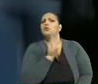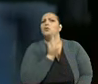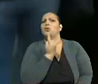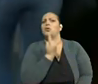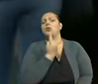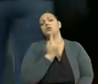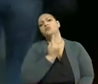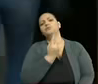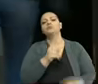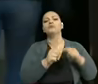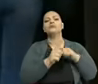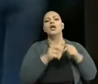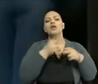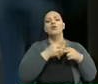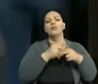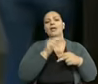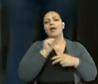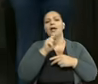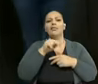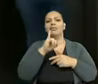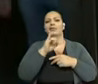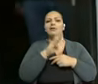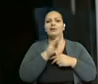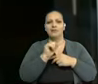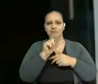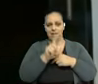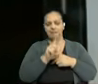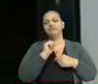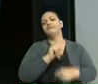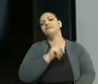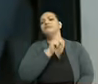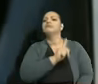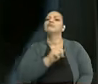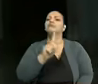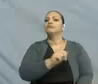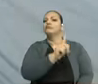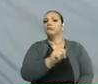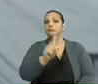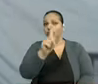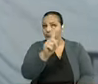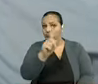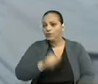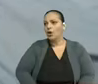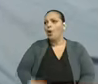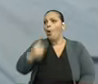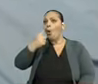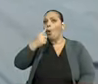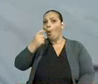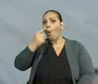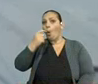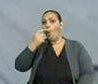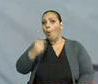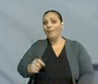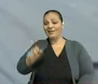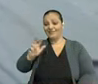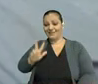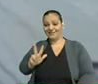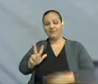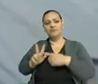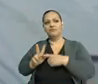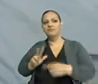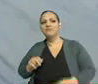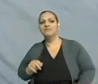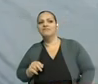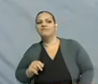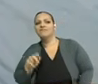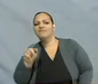nunca se imaginó que sus movimientos eran seguidos de cerca por los denominados sacapintas. Con el dinero en su maleta, camino rumbo a casa y a pocos metros